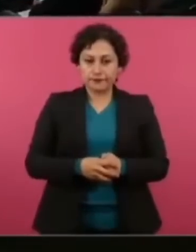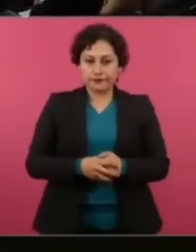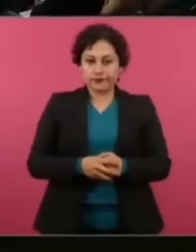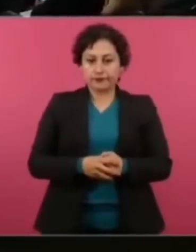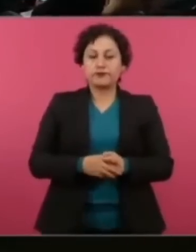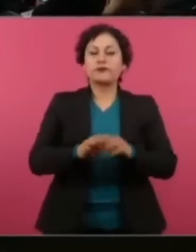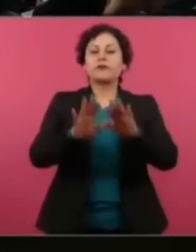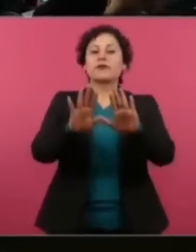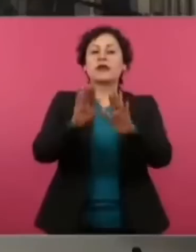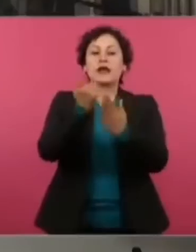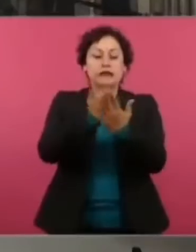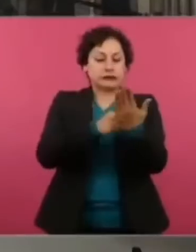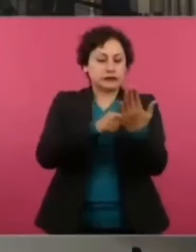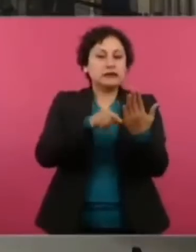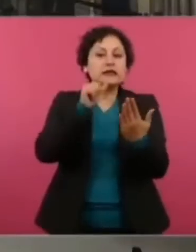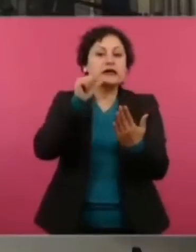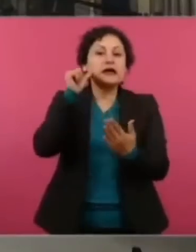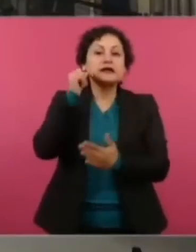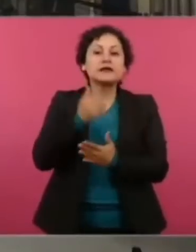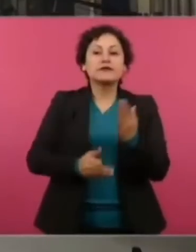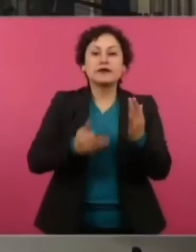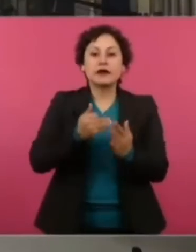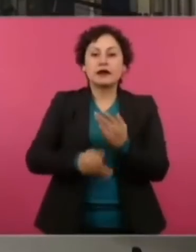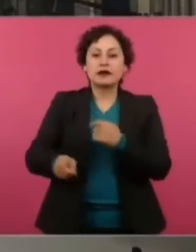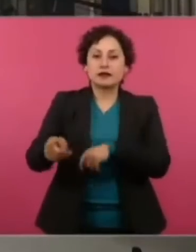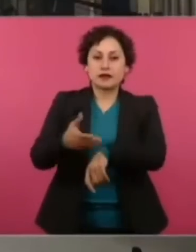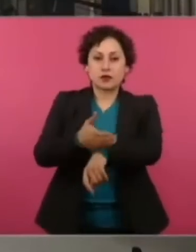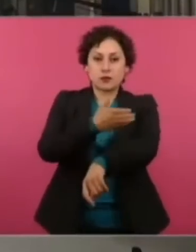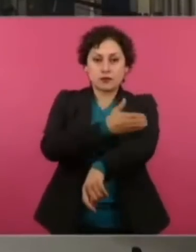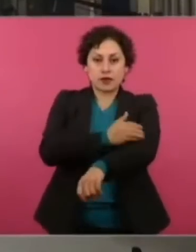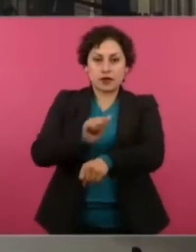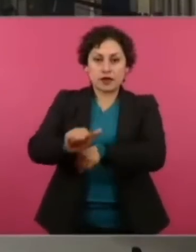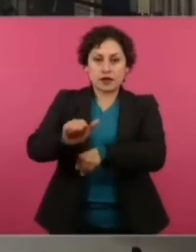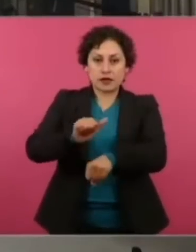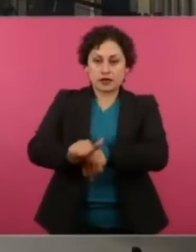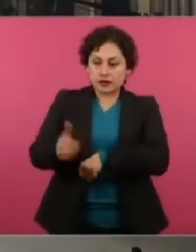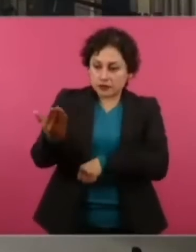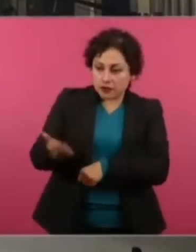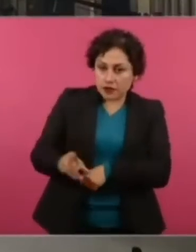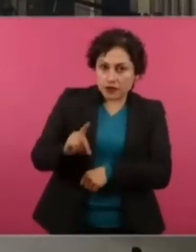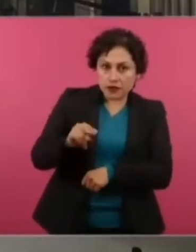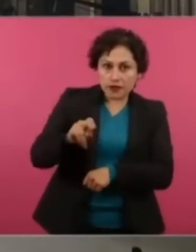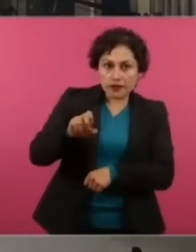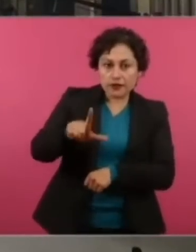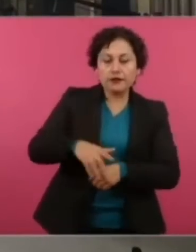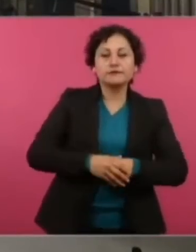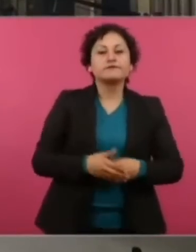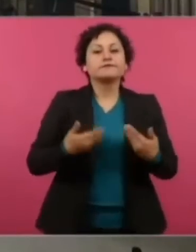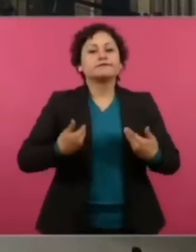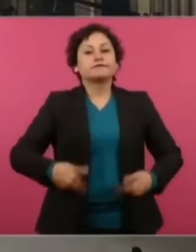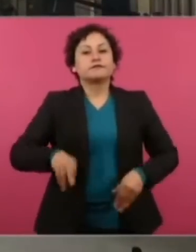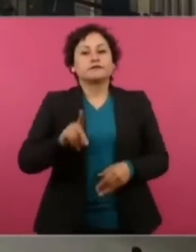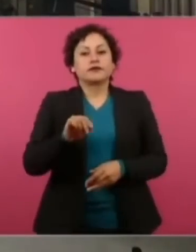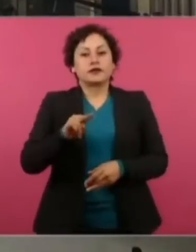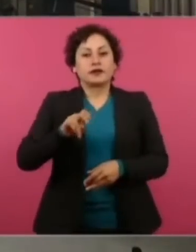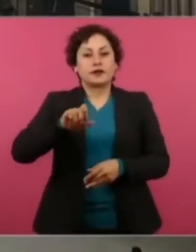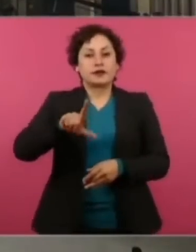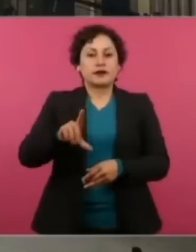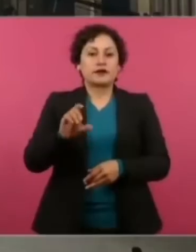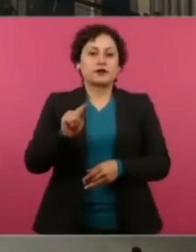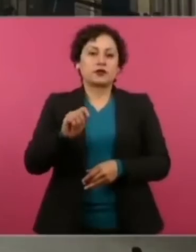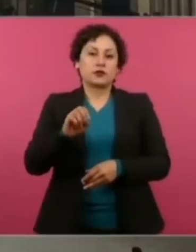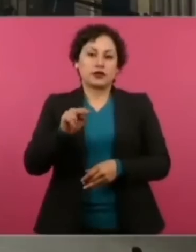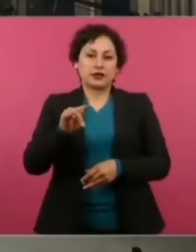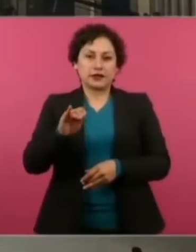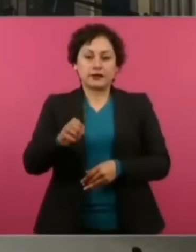Es que quedó el compañero de Argentina, Bueno, Daniel Carlos. Daniel Carlos Tonietti, yo